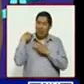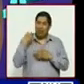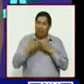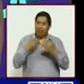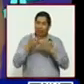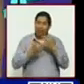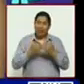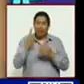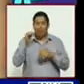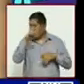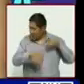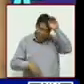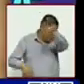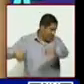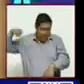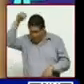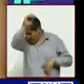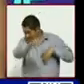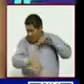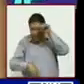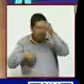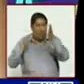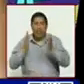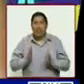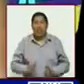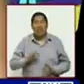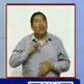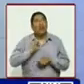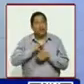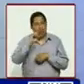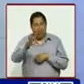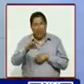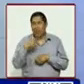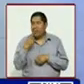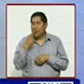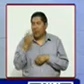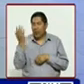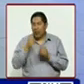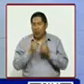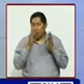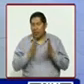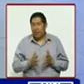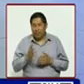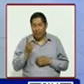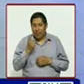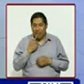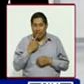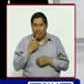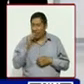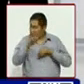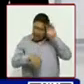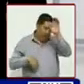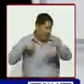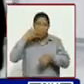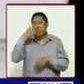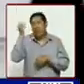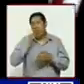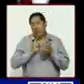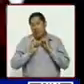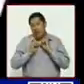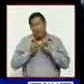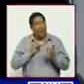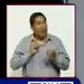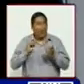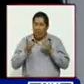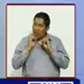tener un nadador. Y tú sabes, eso yo les decía aquí internamente a mis compañeros, la natación es el mejor deporte que puede